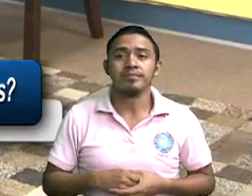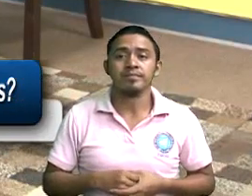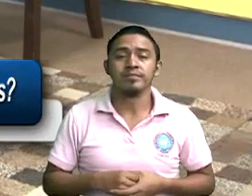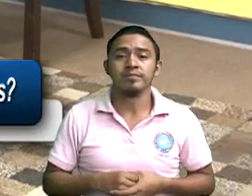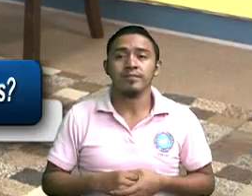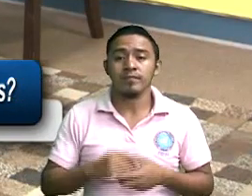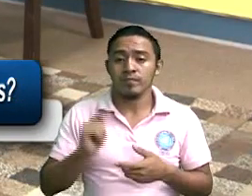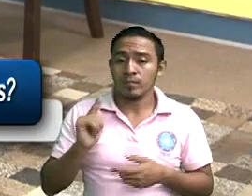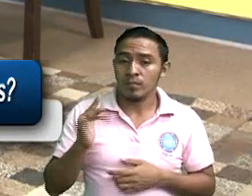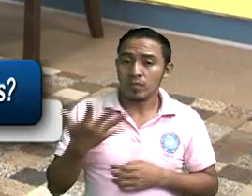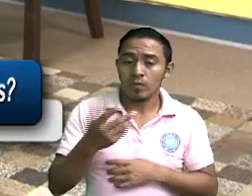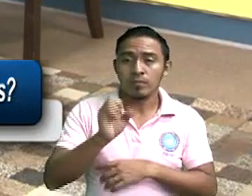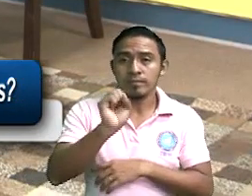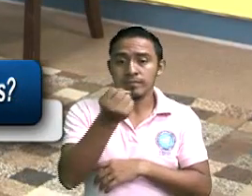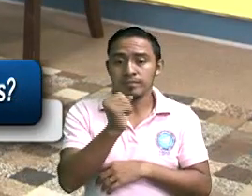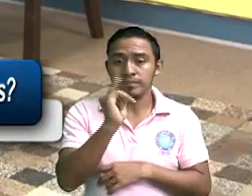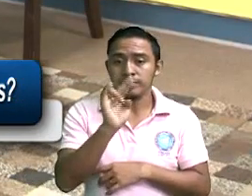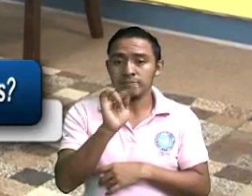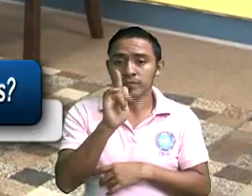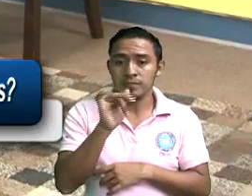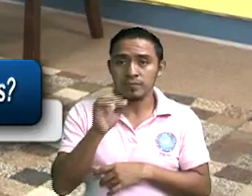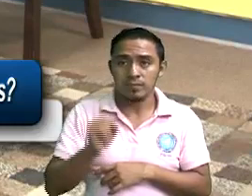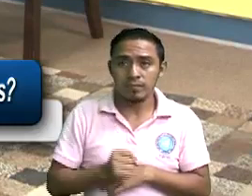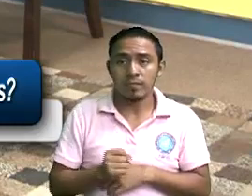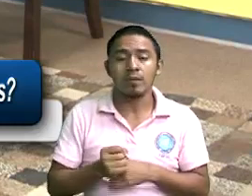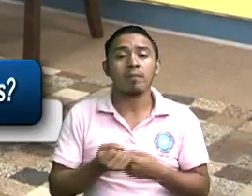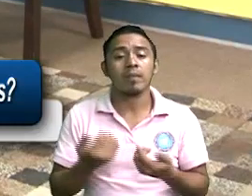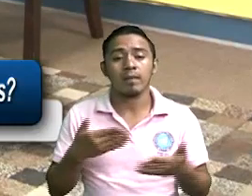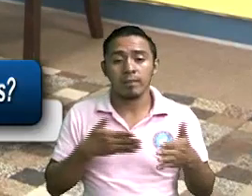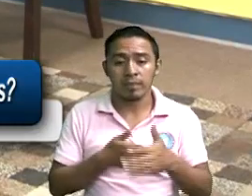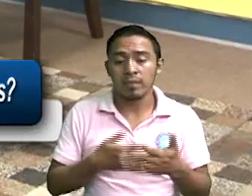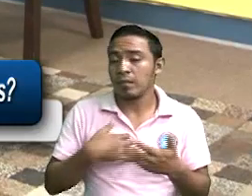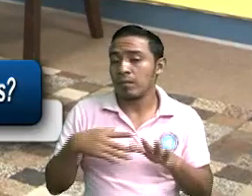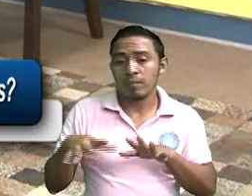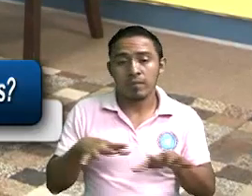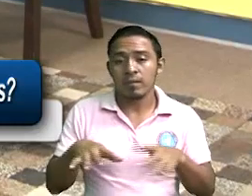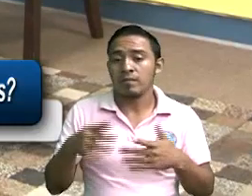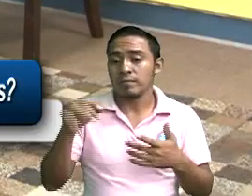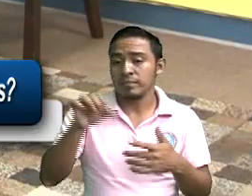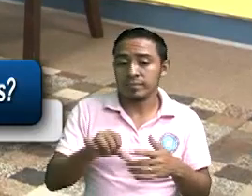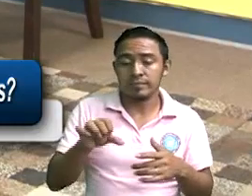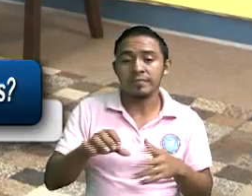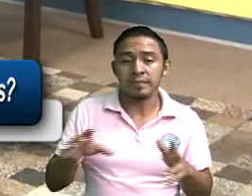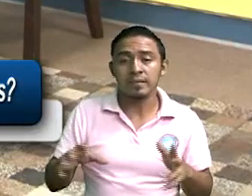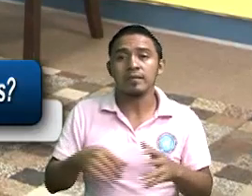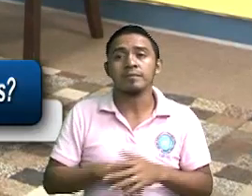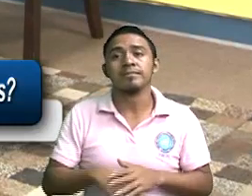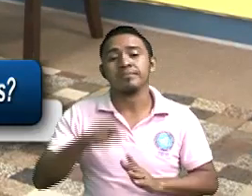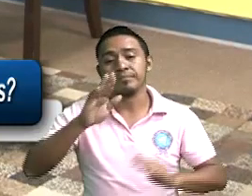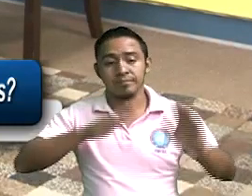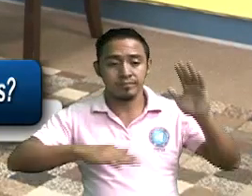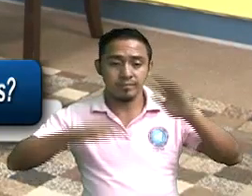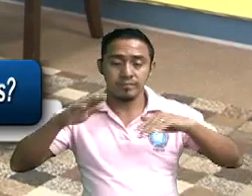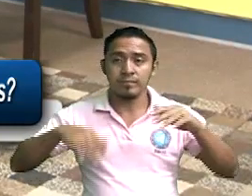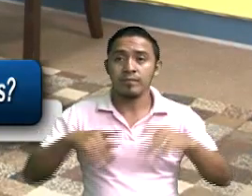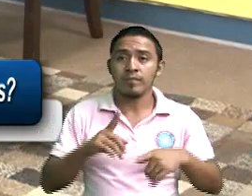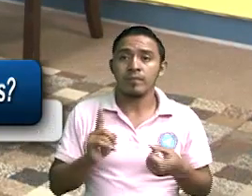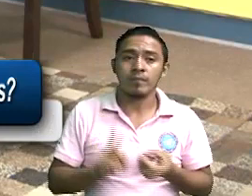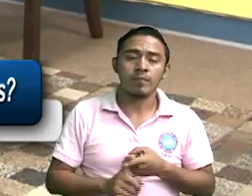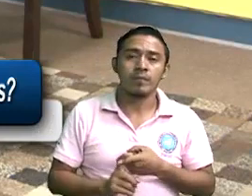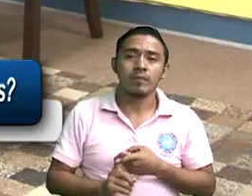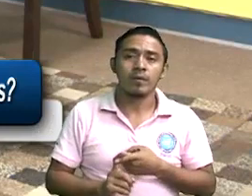Los síntomas o el grado de incapacidad que el paciente puede tener por estas enfermedades va a variar. Desde